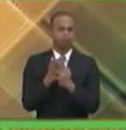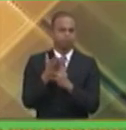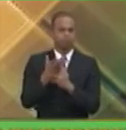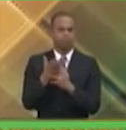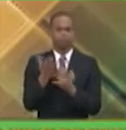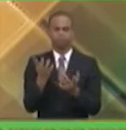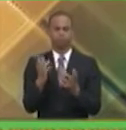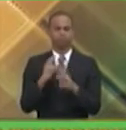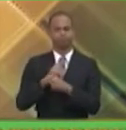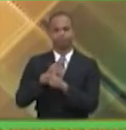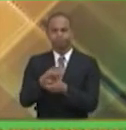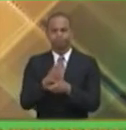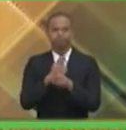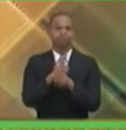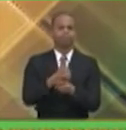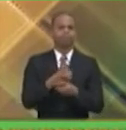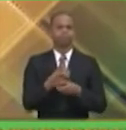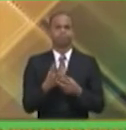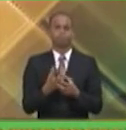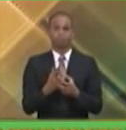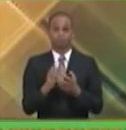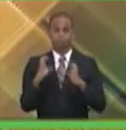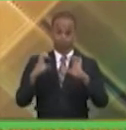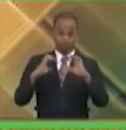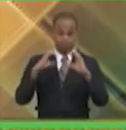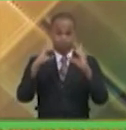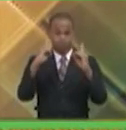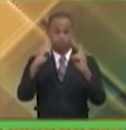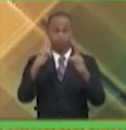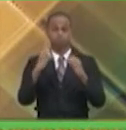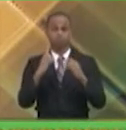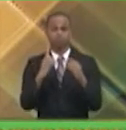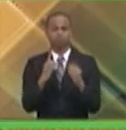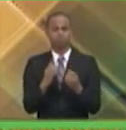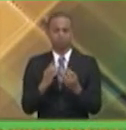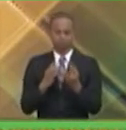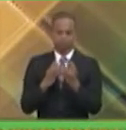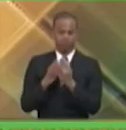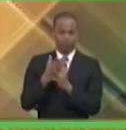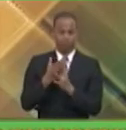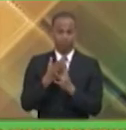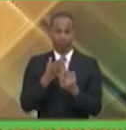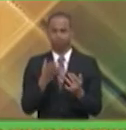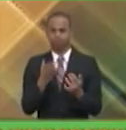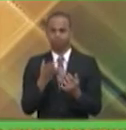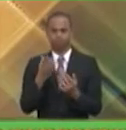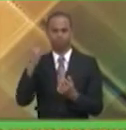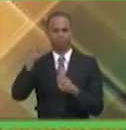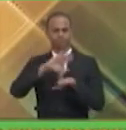al crédito, el acceso a la educación y el acceso a todo